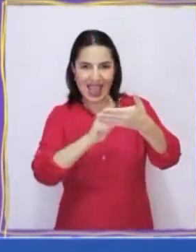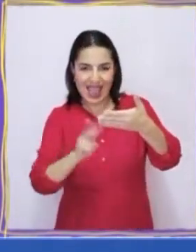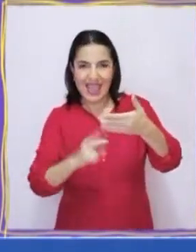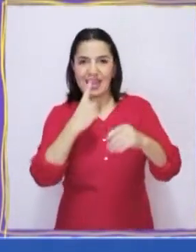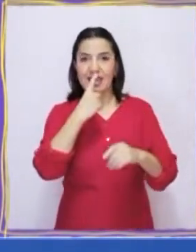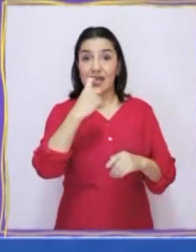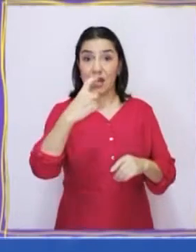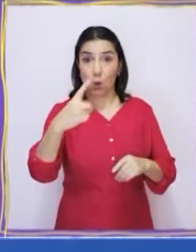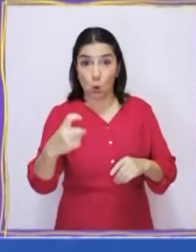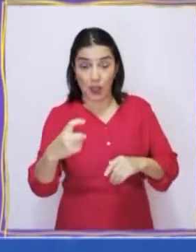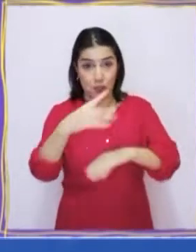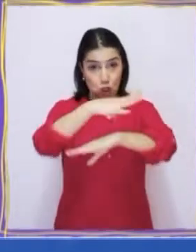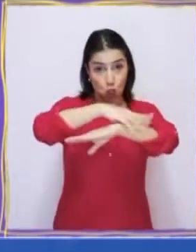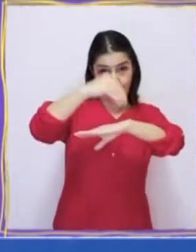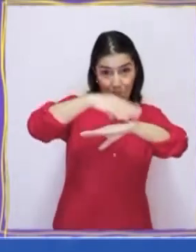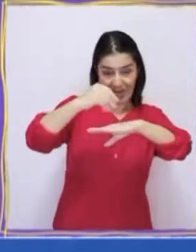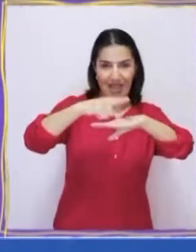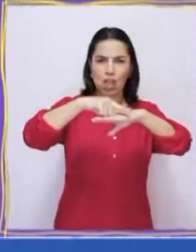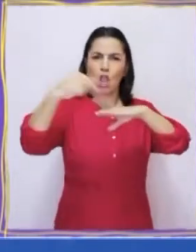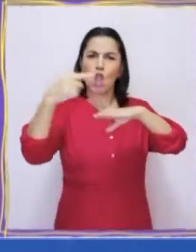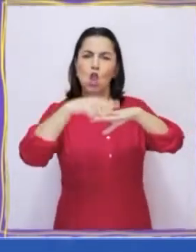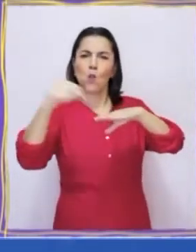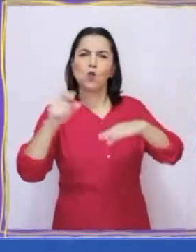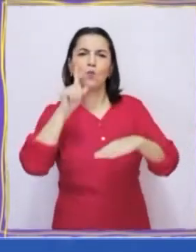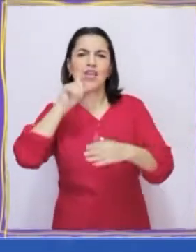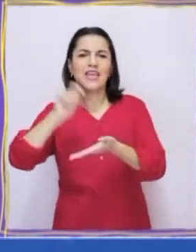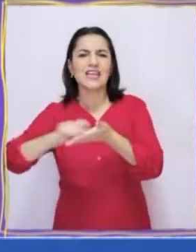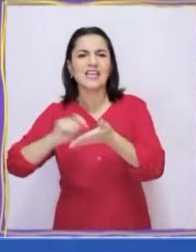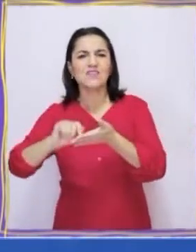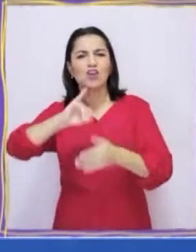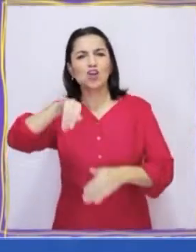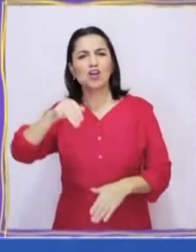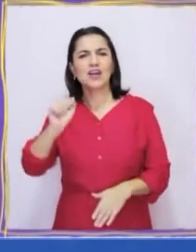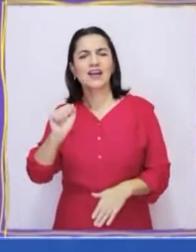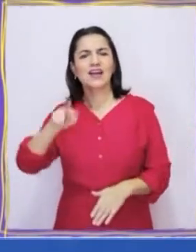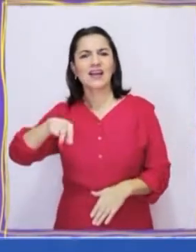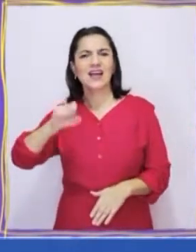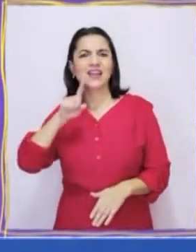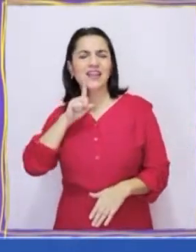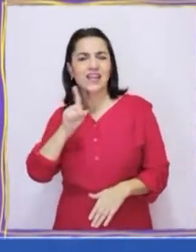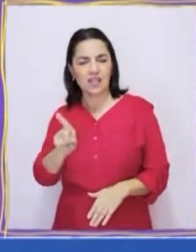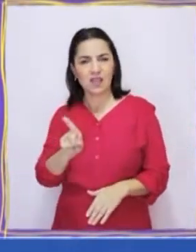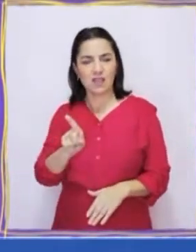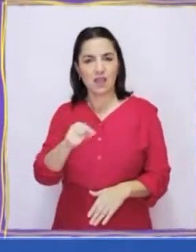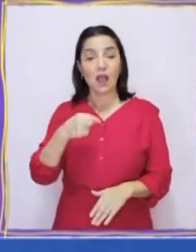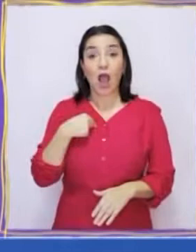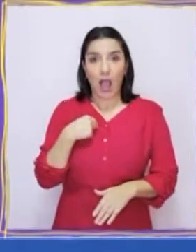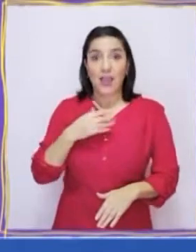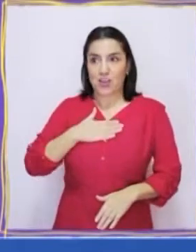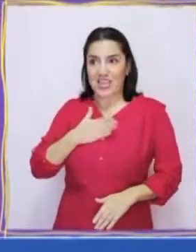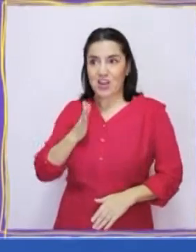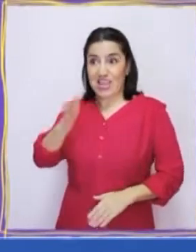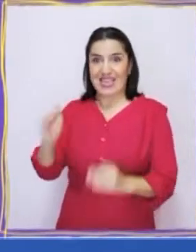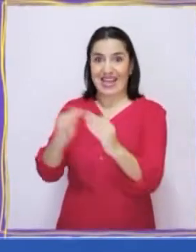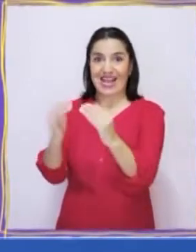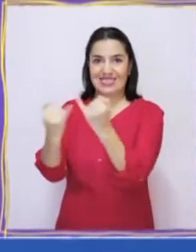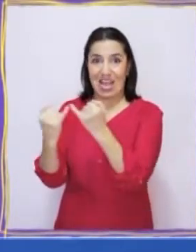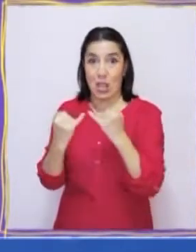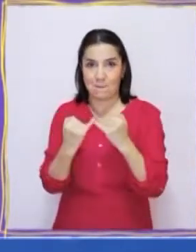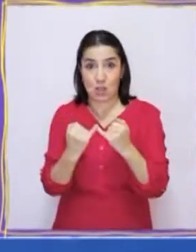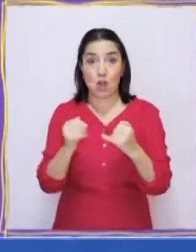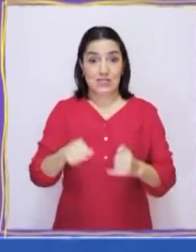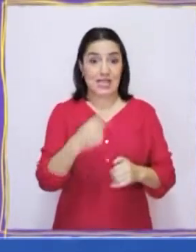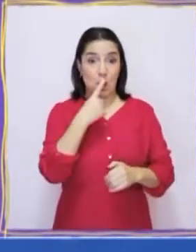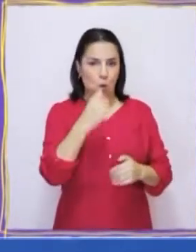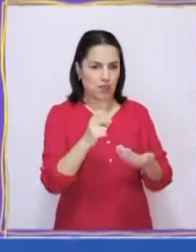parte del cuento Los pelajes y las plumas, escrito por Janet Halfman. Yo quiero llegar donde mis amigos y amigas, así es